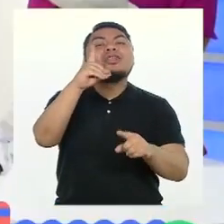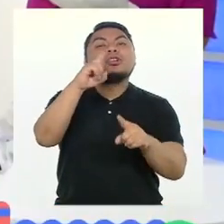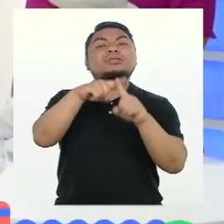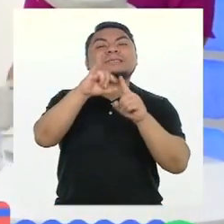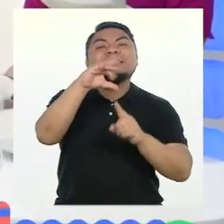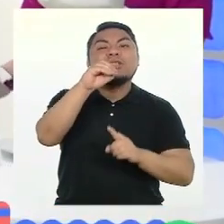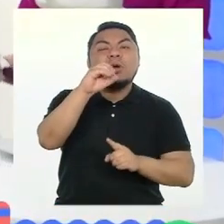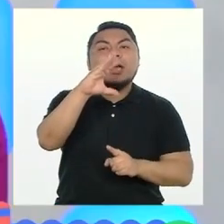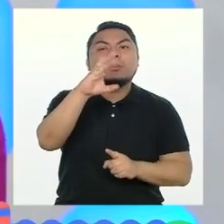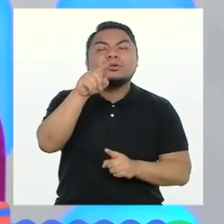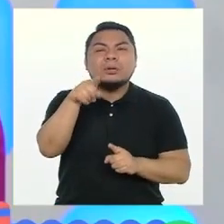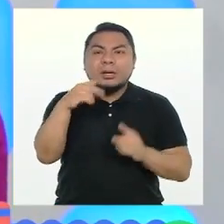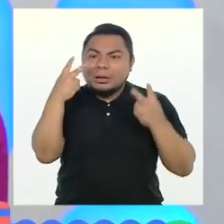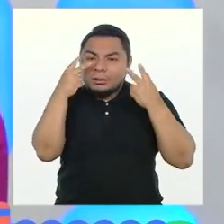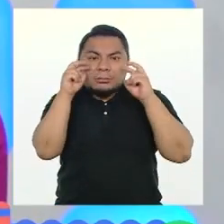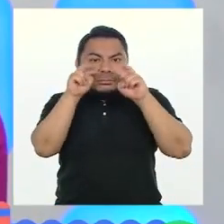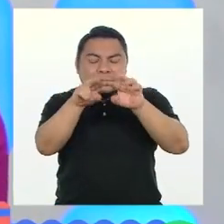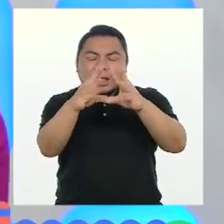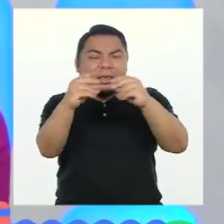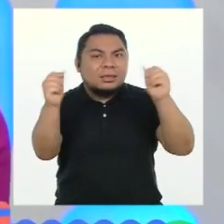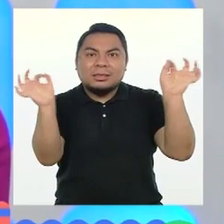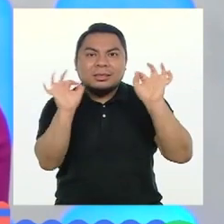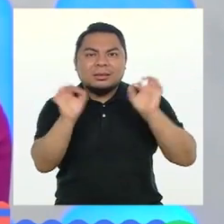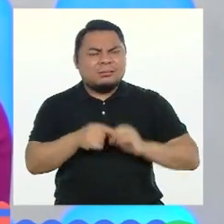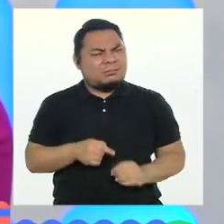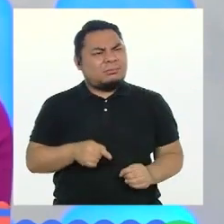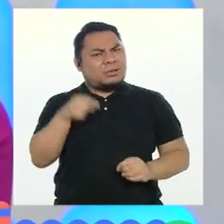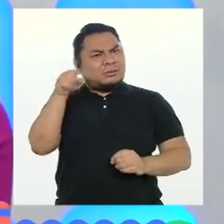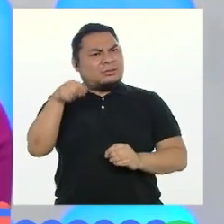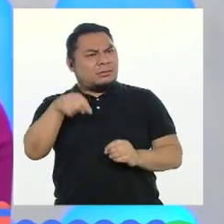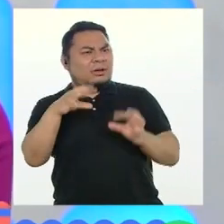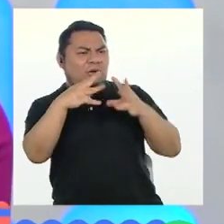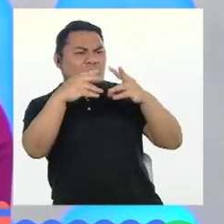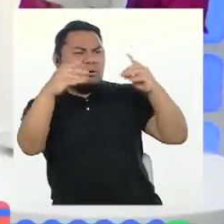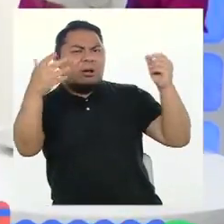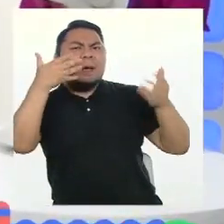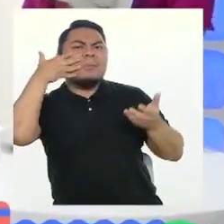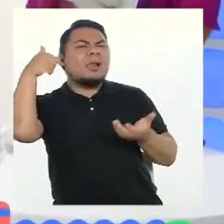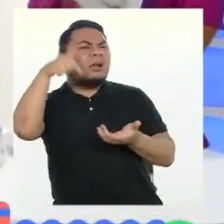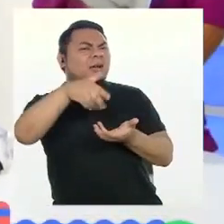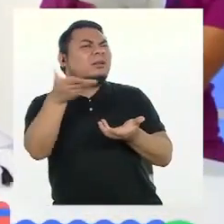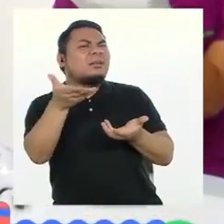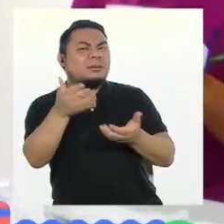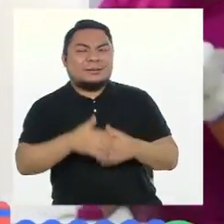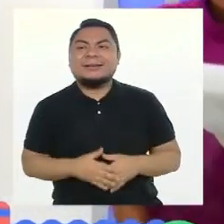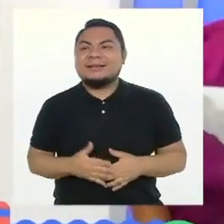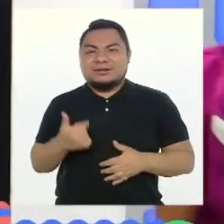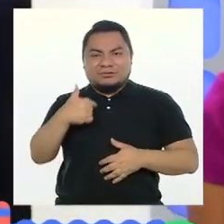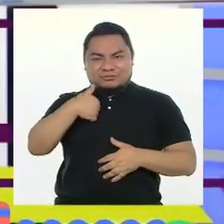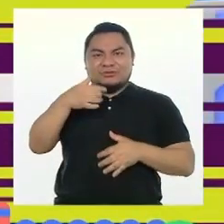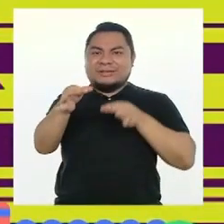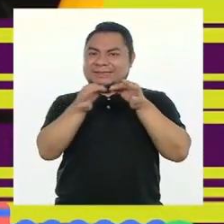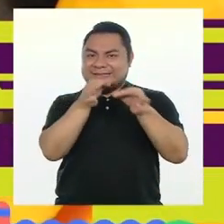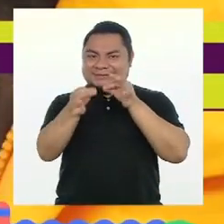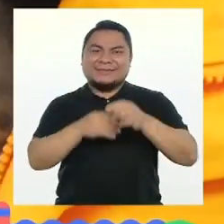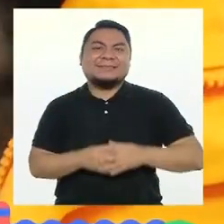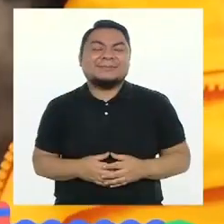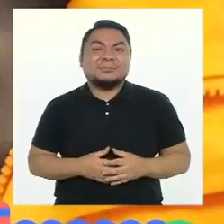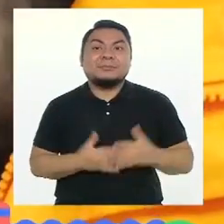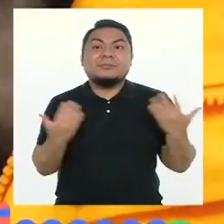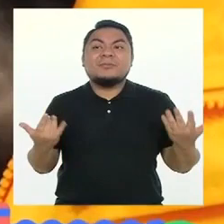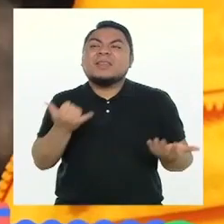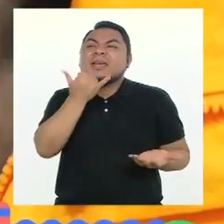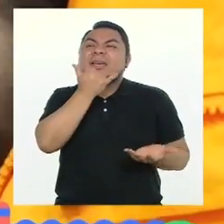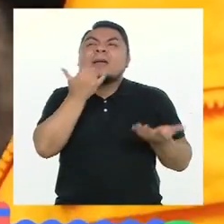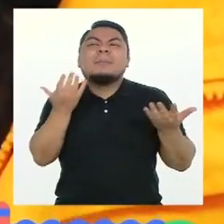es invisible. Pero si es invisible, ¿qué es la nube blanca que sale alrededor? Nosotros te lo vamos a explicar. Lo que